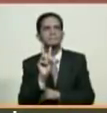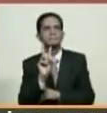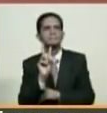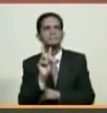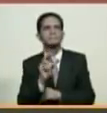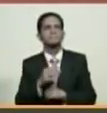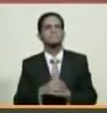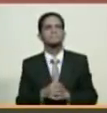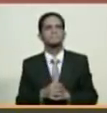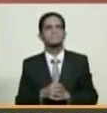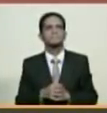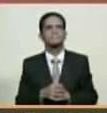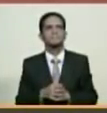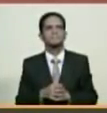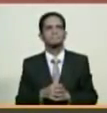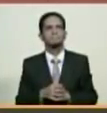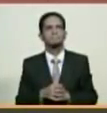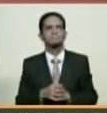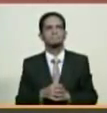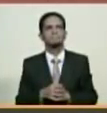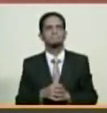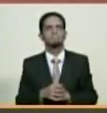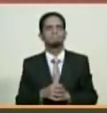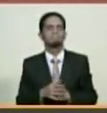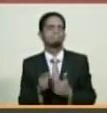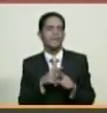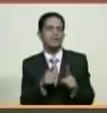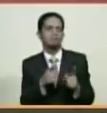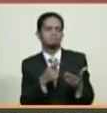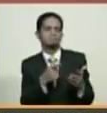este trabajo. No son miles, son millones.